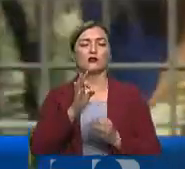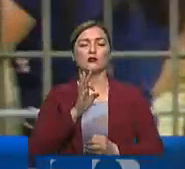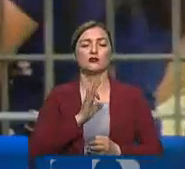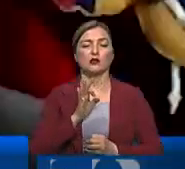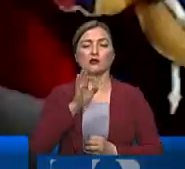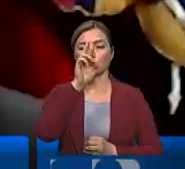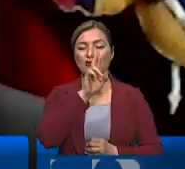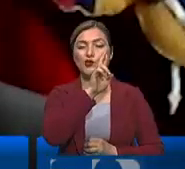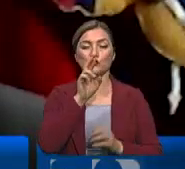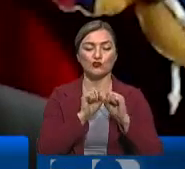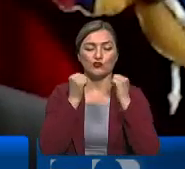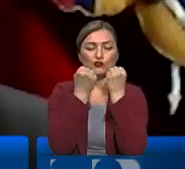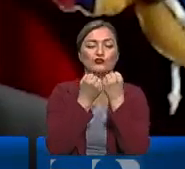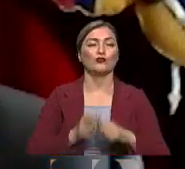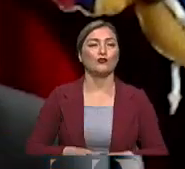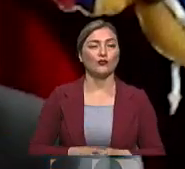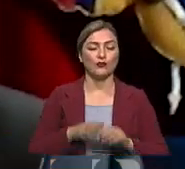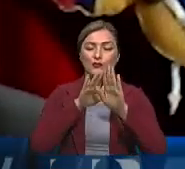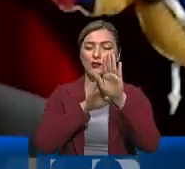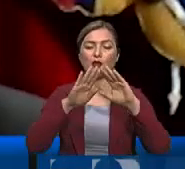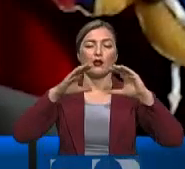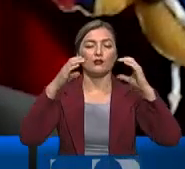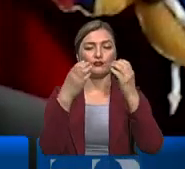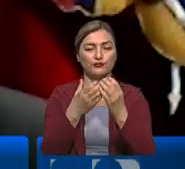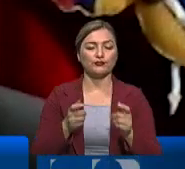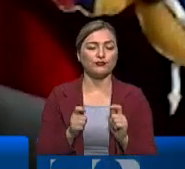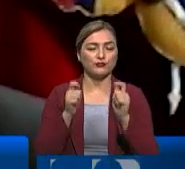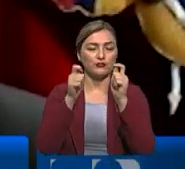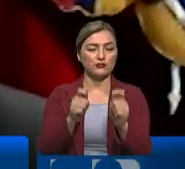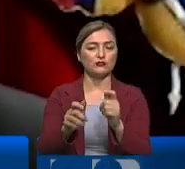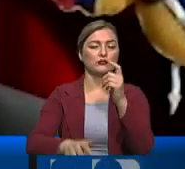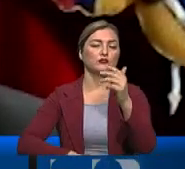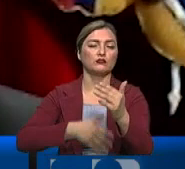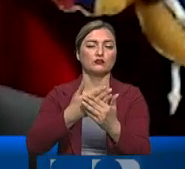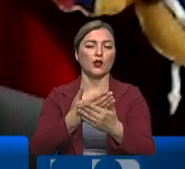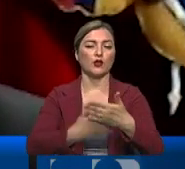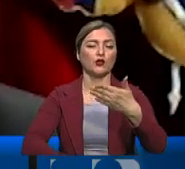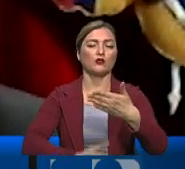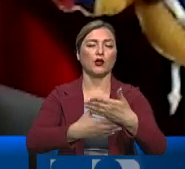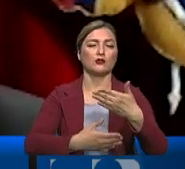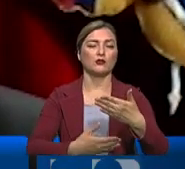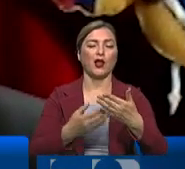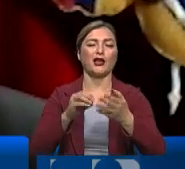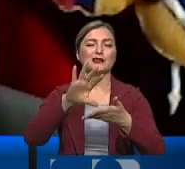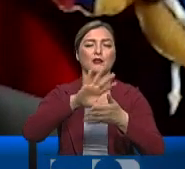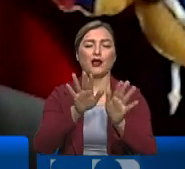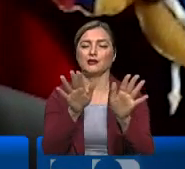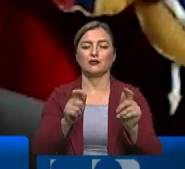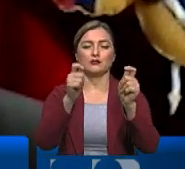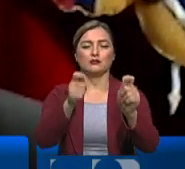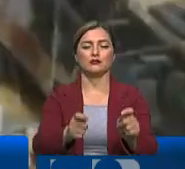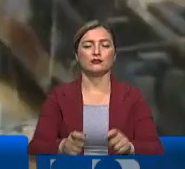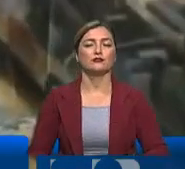rehabilitación social. Y contará con el respaldo de la Comisión para entregar todos los documentos, los resultados de